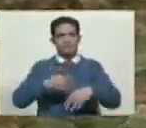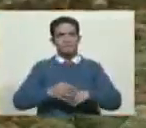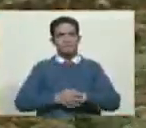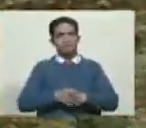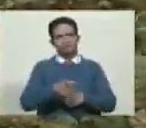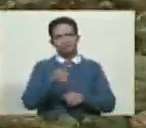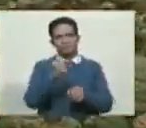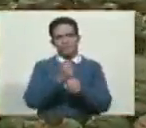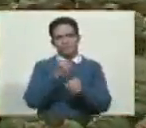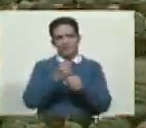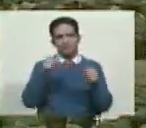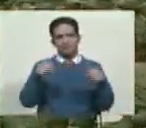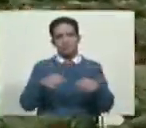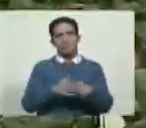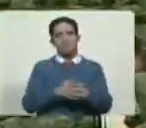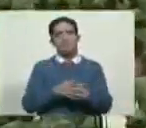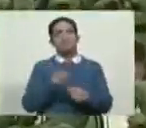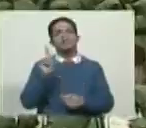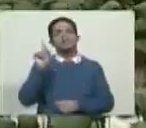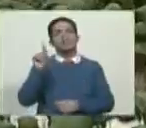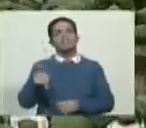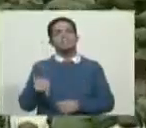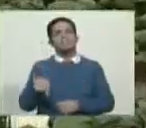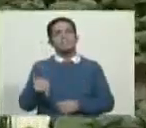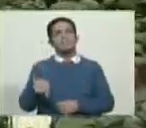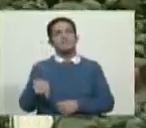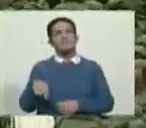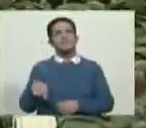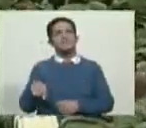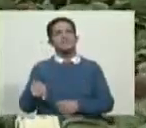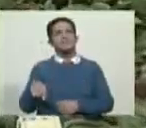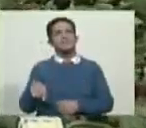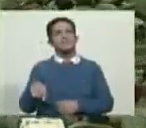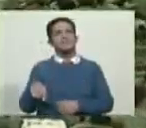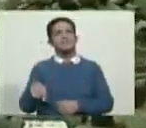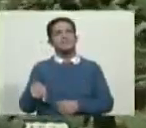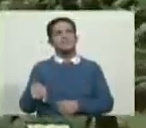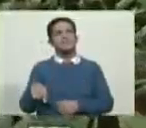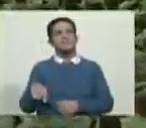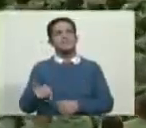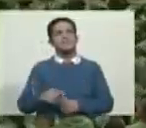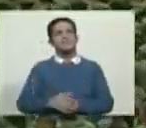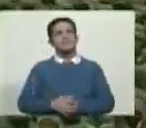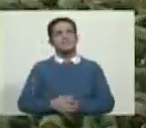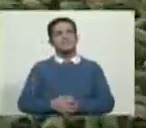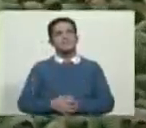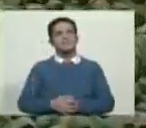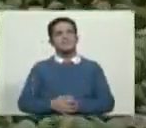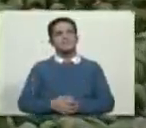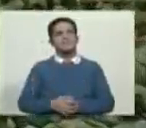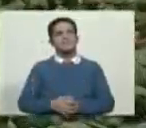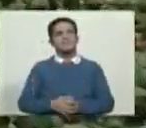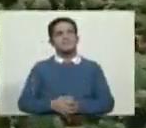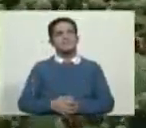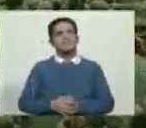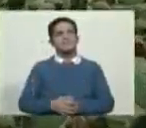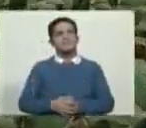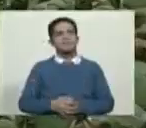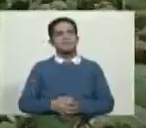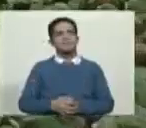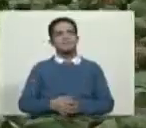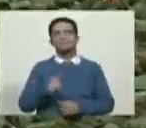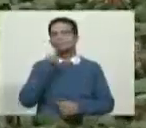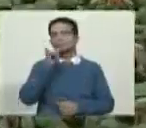del día de hoy, también quiero recibir un mensaje del almirante en jefe